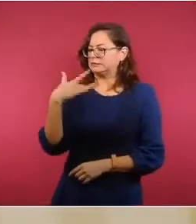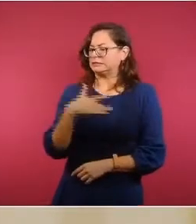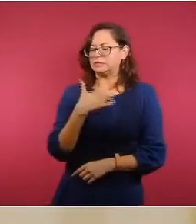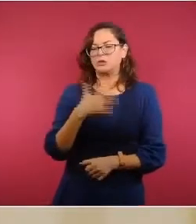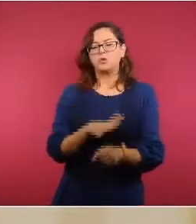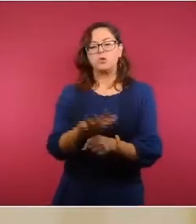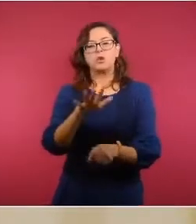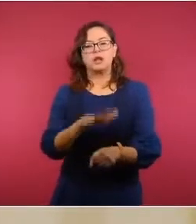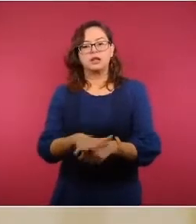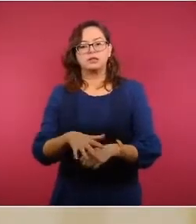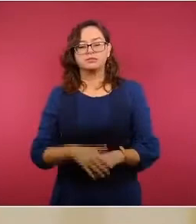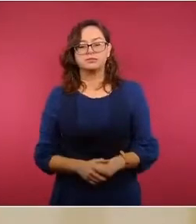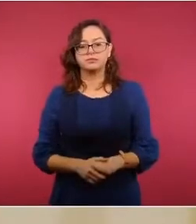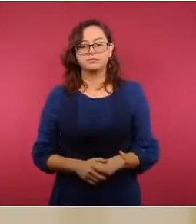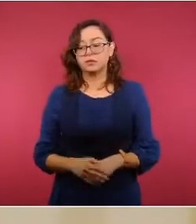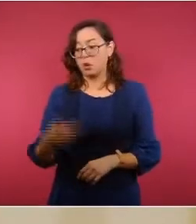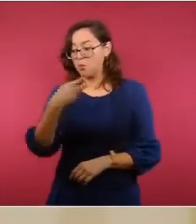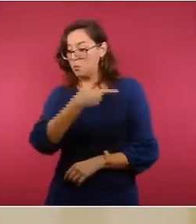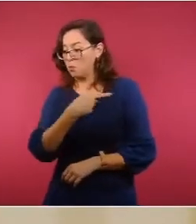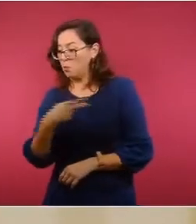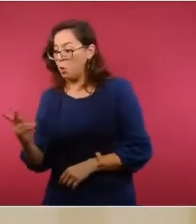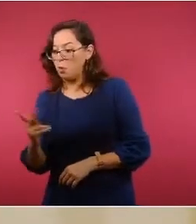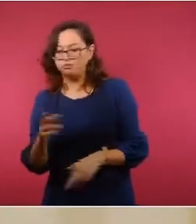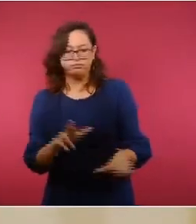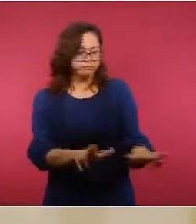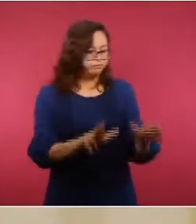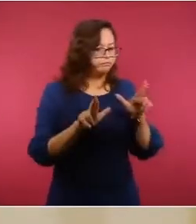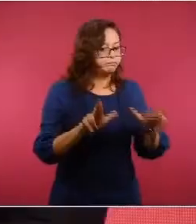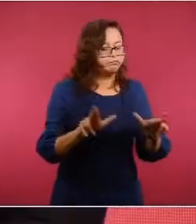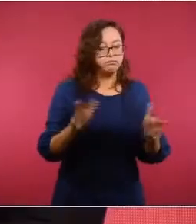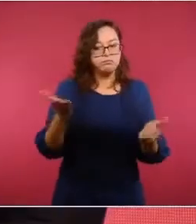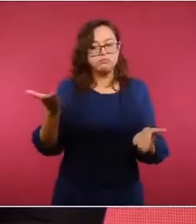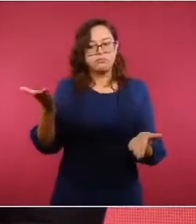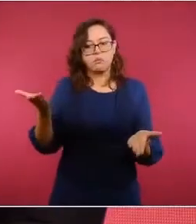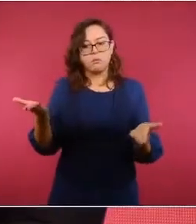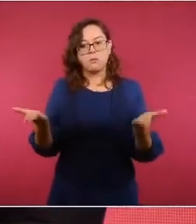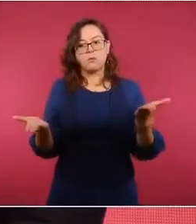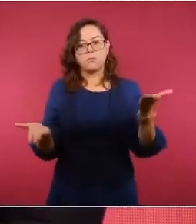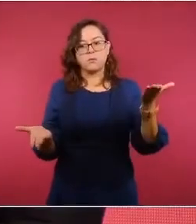Que se modere la indigencia y la opulencia,